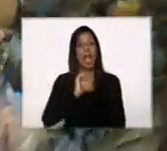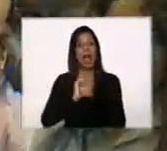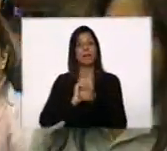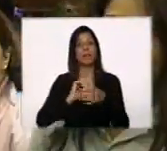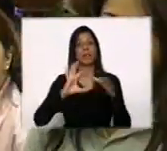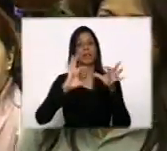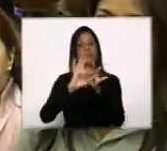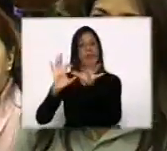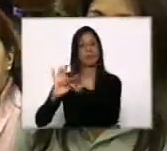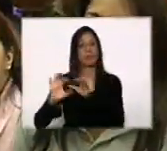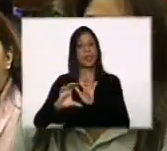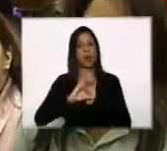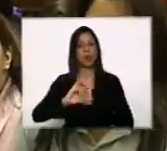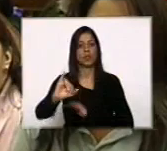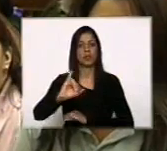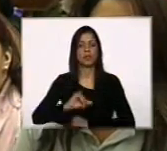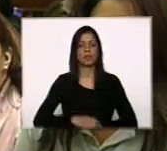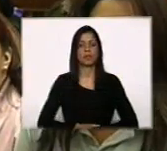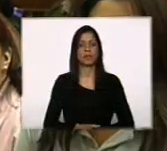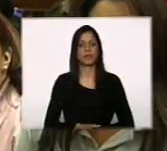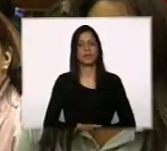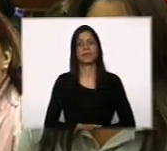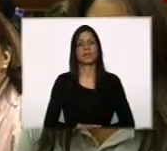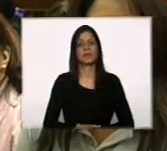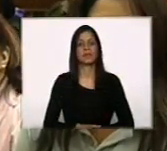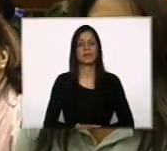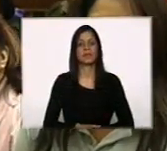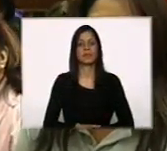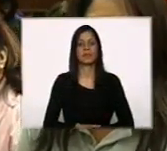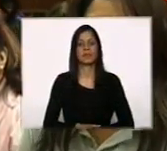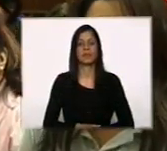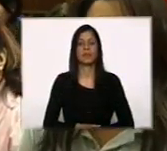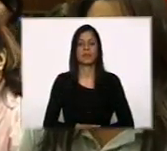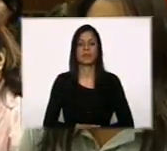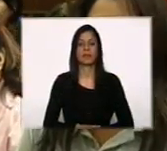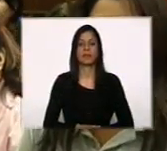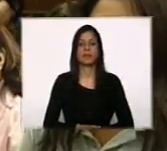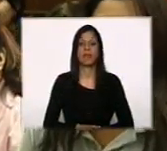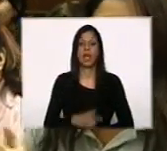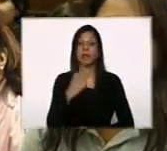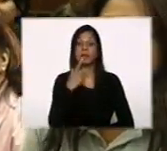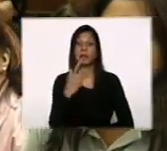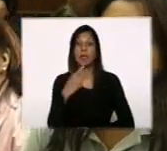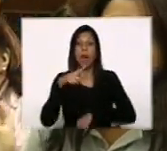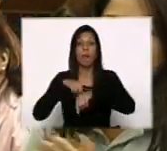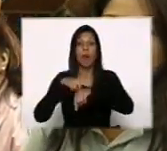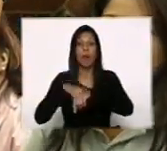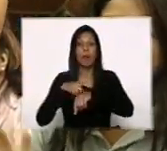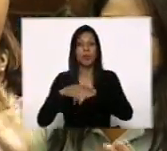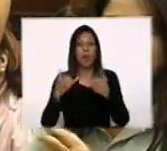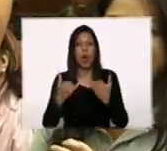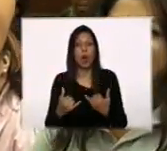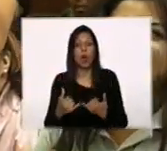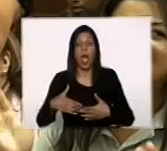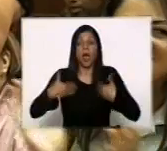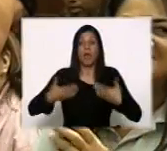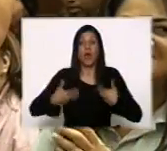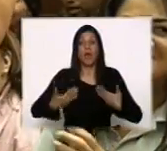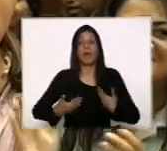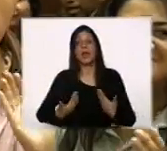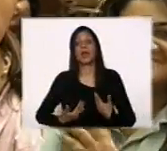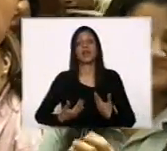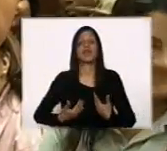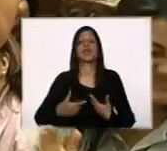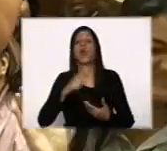hermanas. Dicen que viene la hora, mira, para ponernos contentos. Se fue